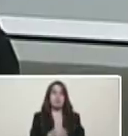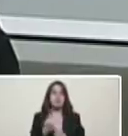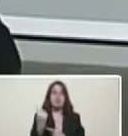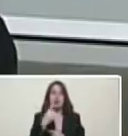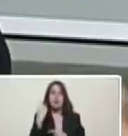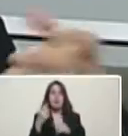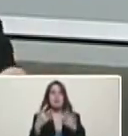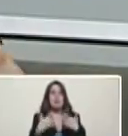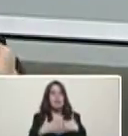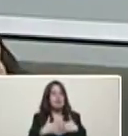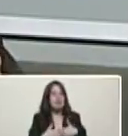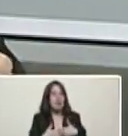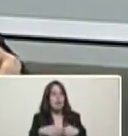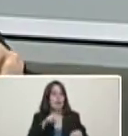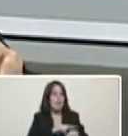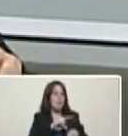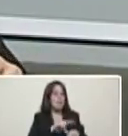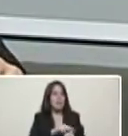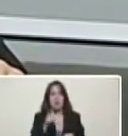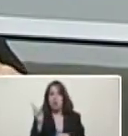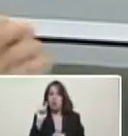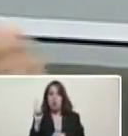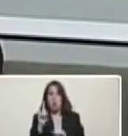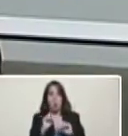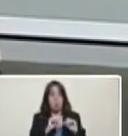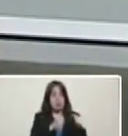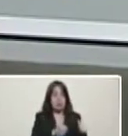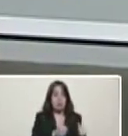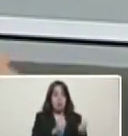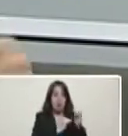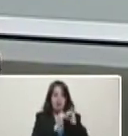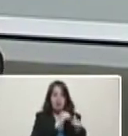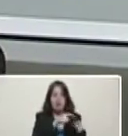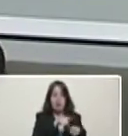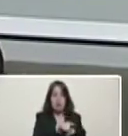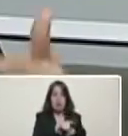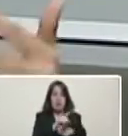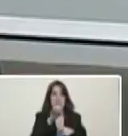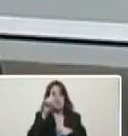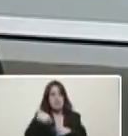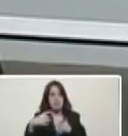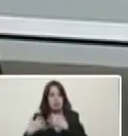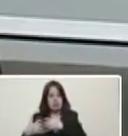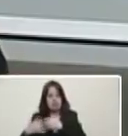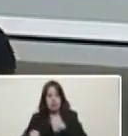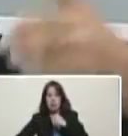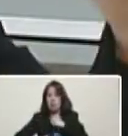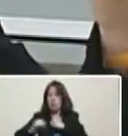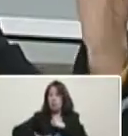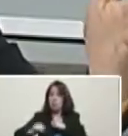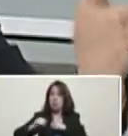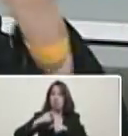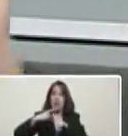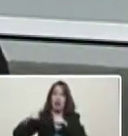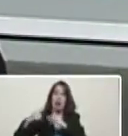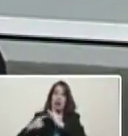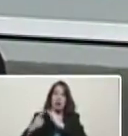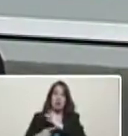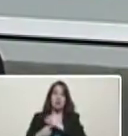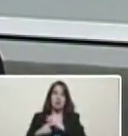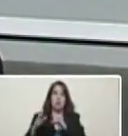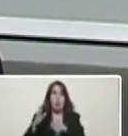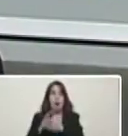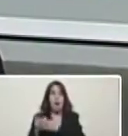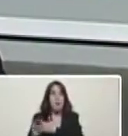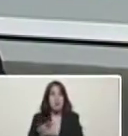equipos médicos? Bueno, porque es que empezamos por las incubadoras, pero reparamos autoclaves, bombas de infusión. Con los compañeros